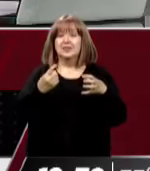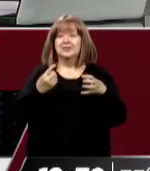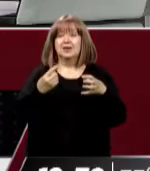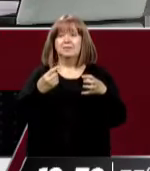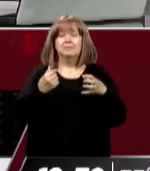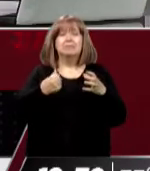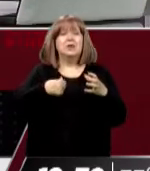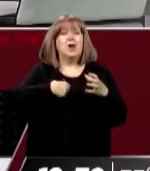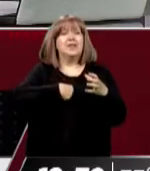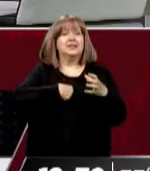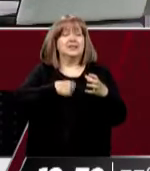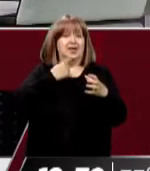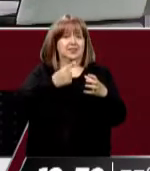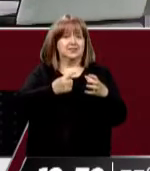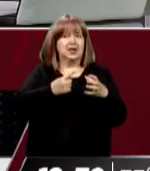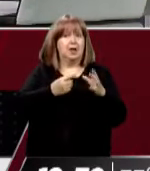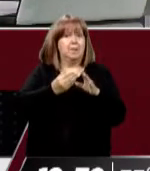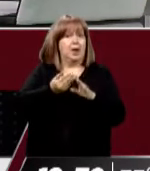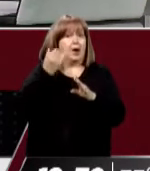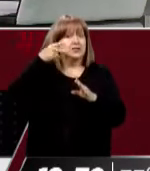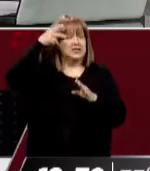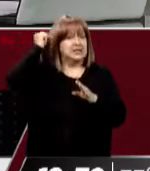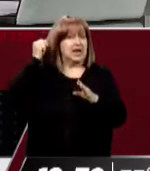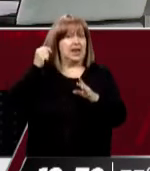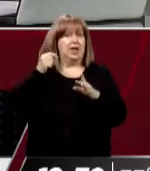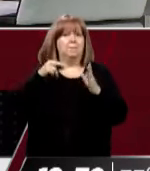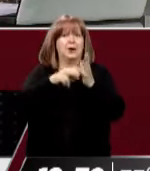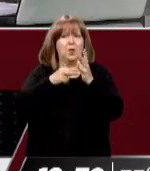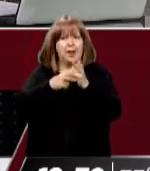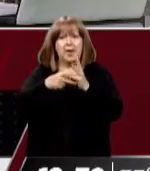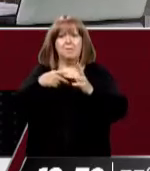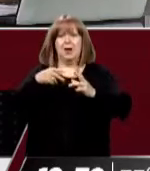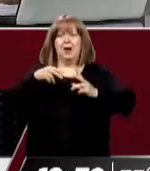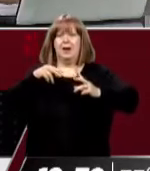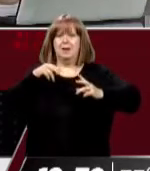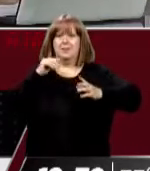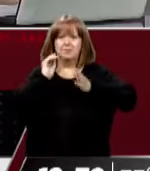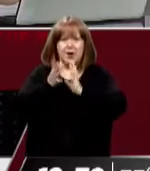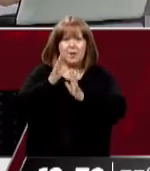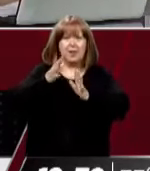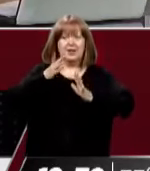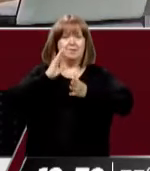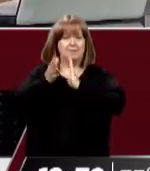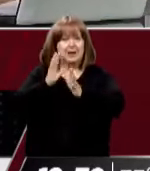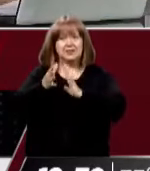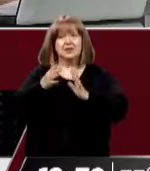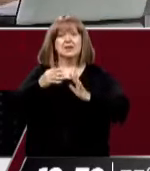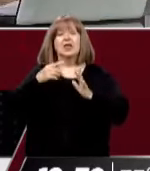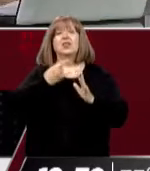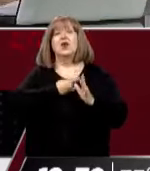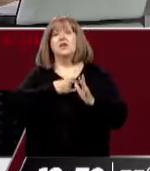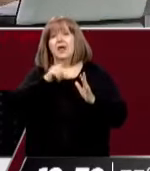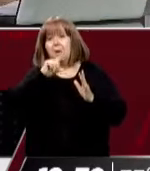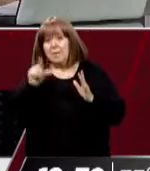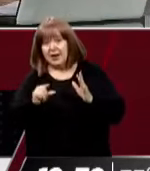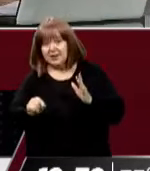que bueno, tuvo que ver con incidentes sumamente violentos en su modalidad de reivindicar tierras, tanto en la Patagonia argentina